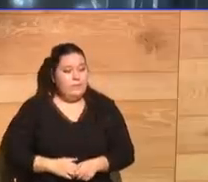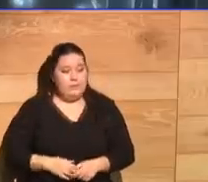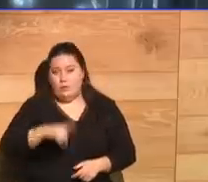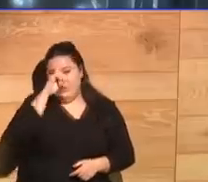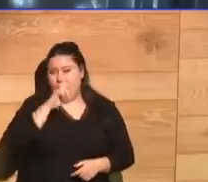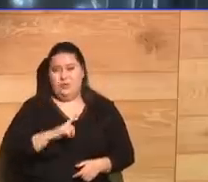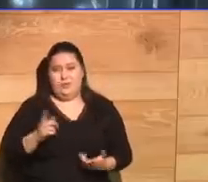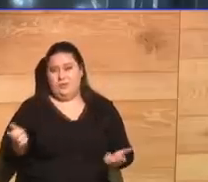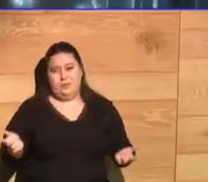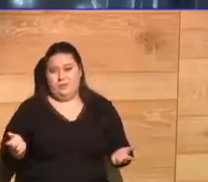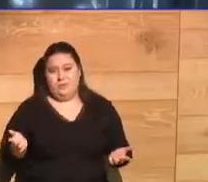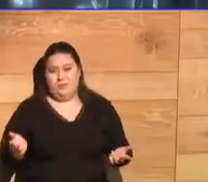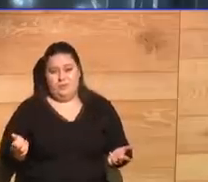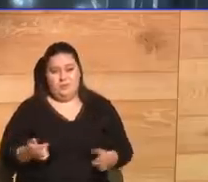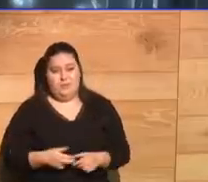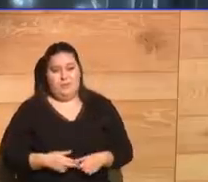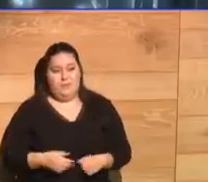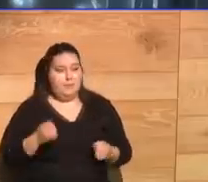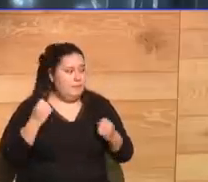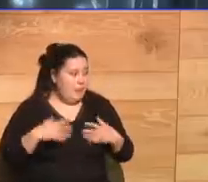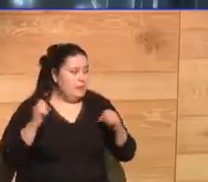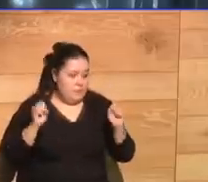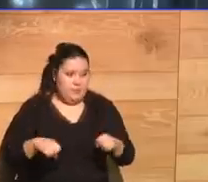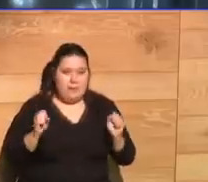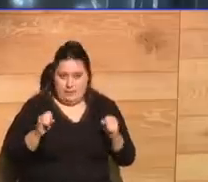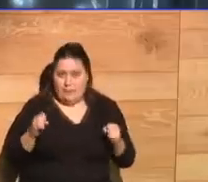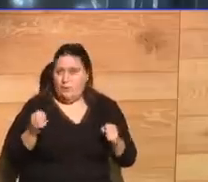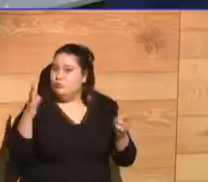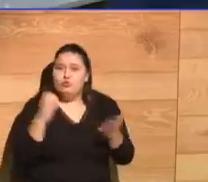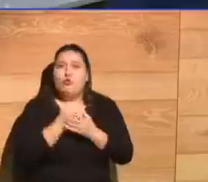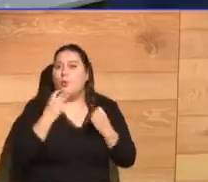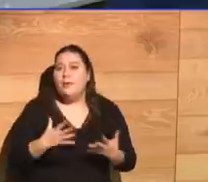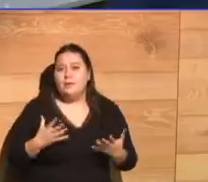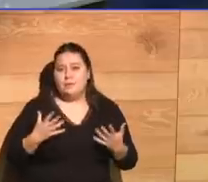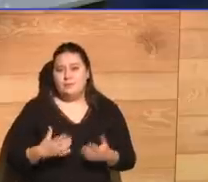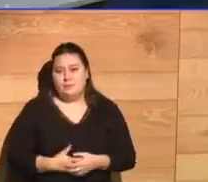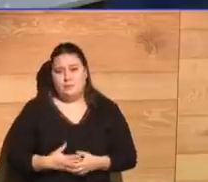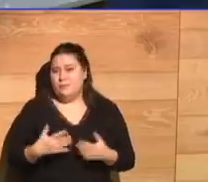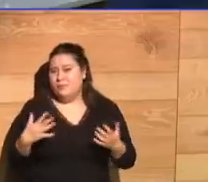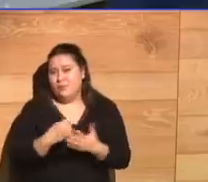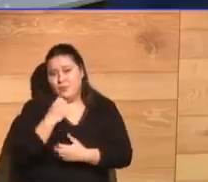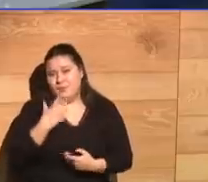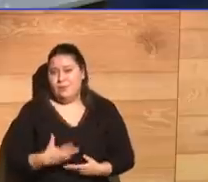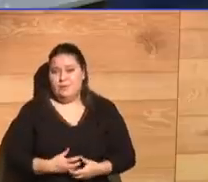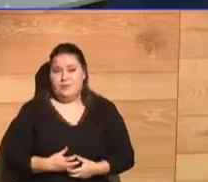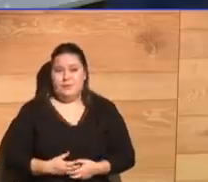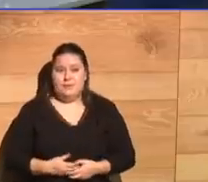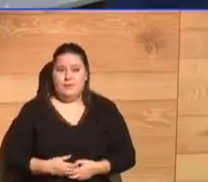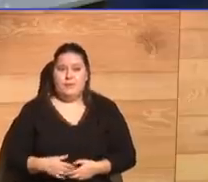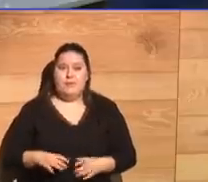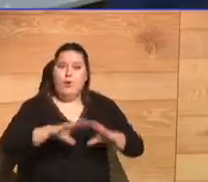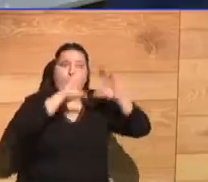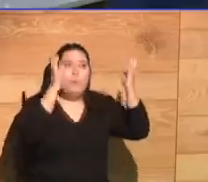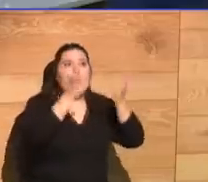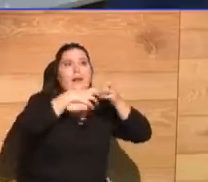sé. No, Juan, pero da igual. Está bien. Está todo bien, Juan. Está todo bien. Él está en un planeta, la